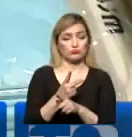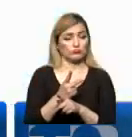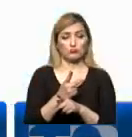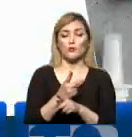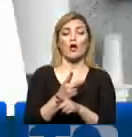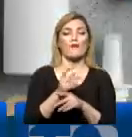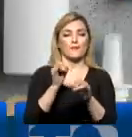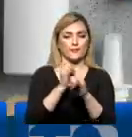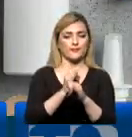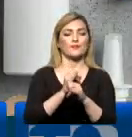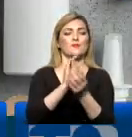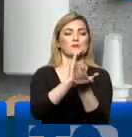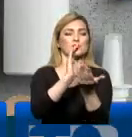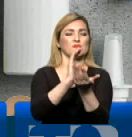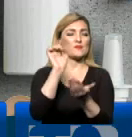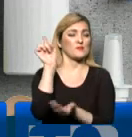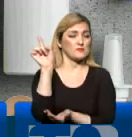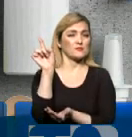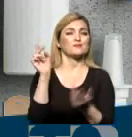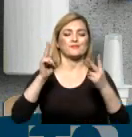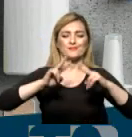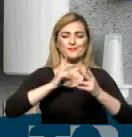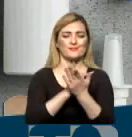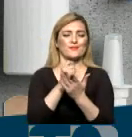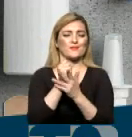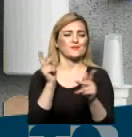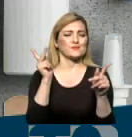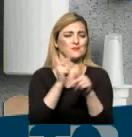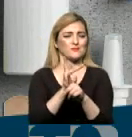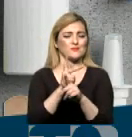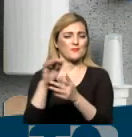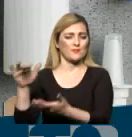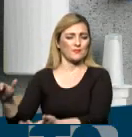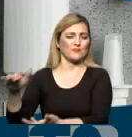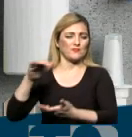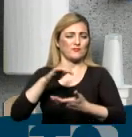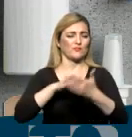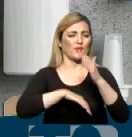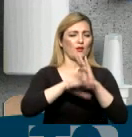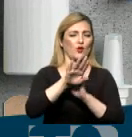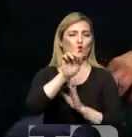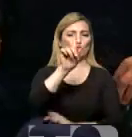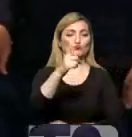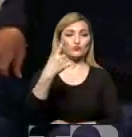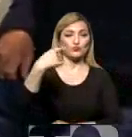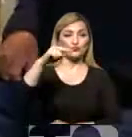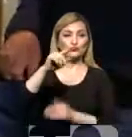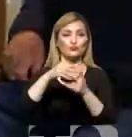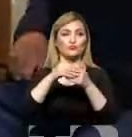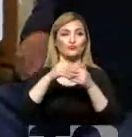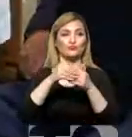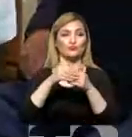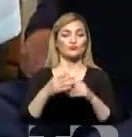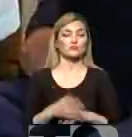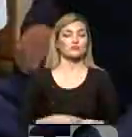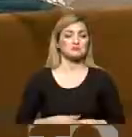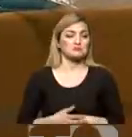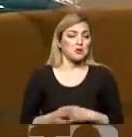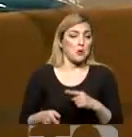El Instituto Ecuatoriano de Seguridad Social también hará una importación por más de $1 millón, pero aún no se